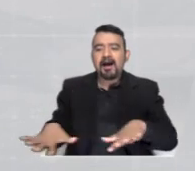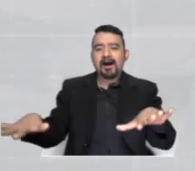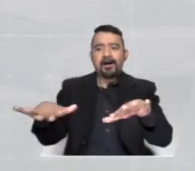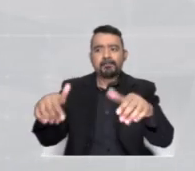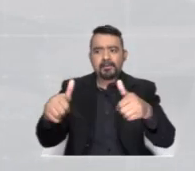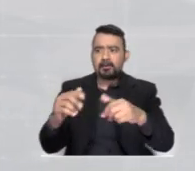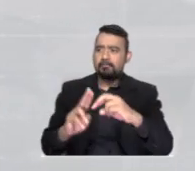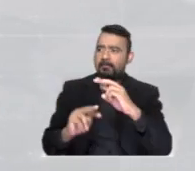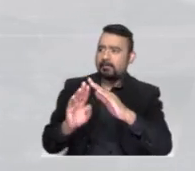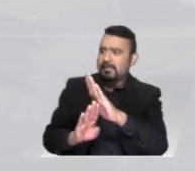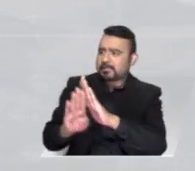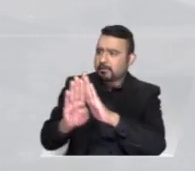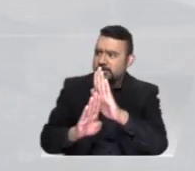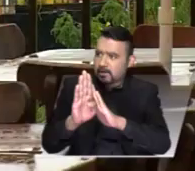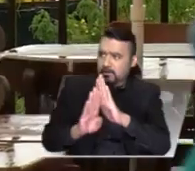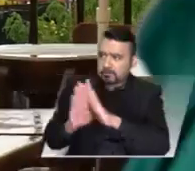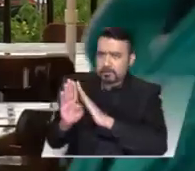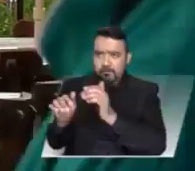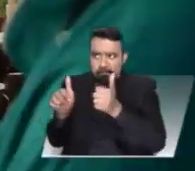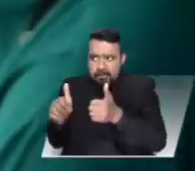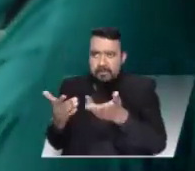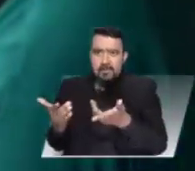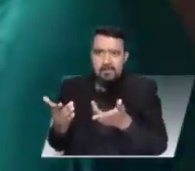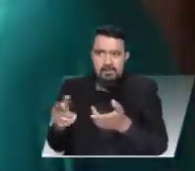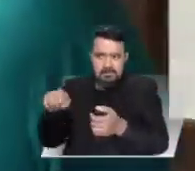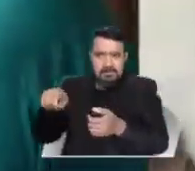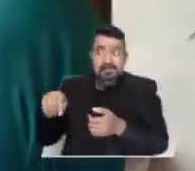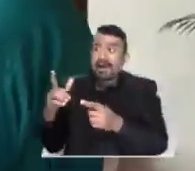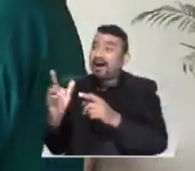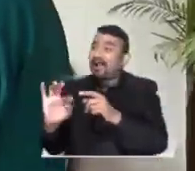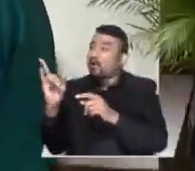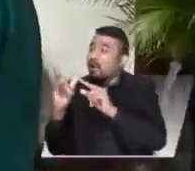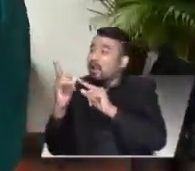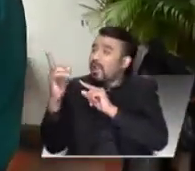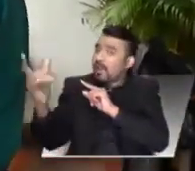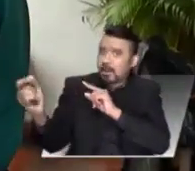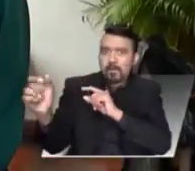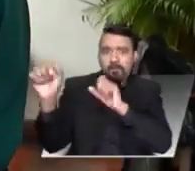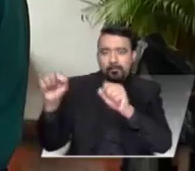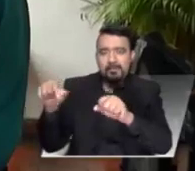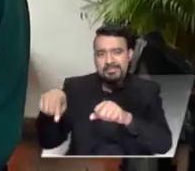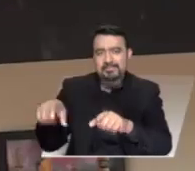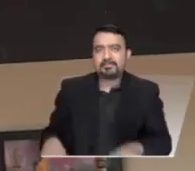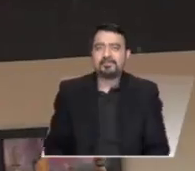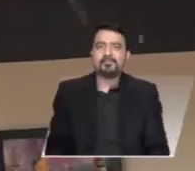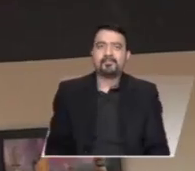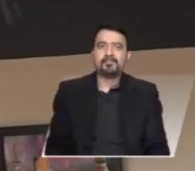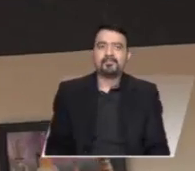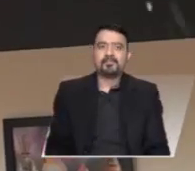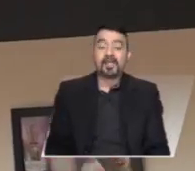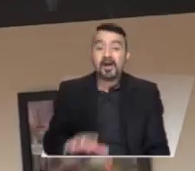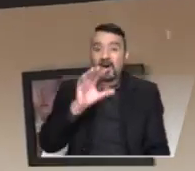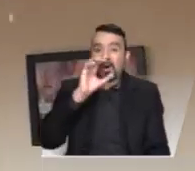y llegar hasta las regiones un poco más distantes. Johan Ferney Rodríguez Gallán es del Llano de Ovejas, al igual que su familia.